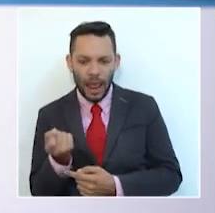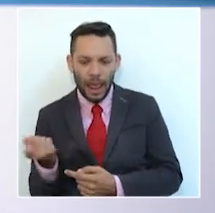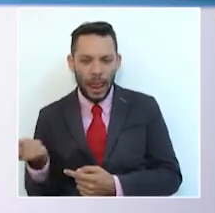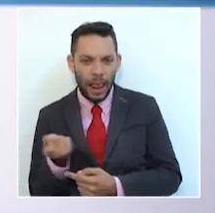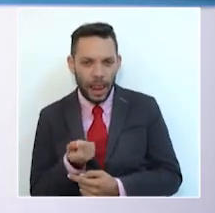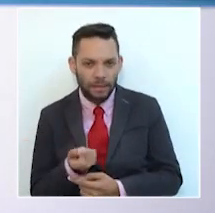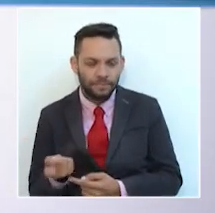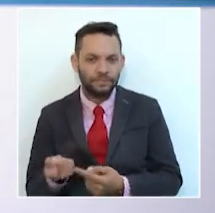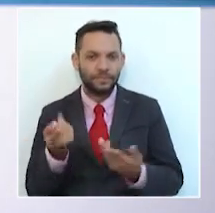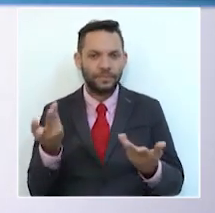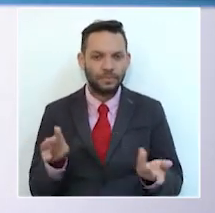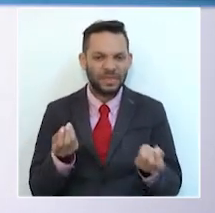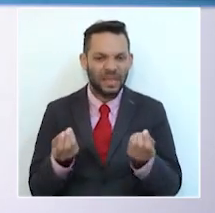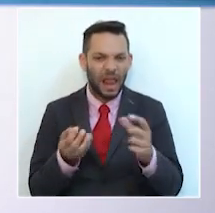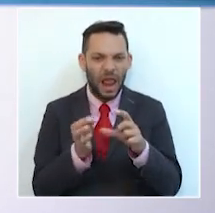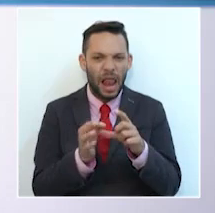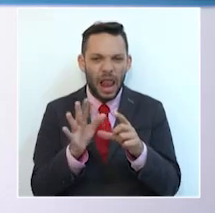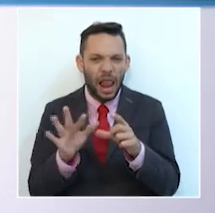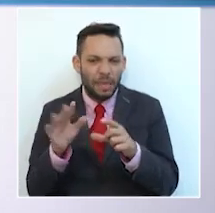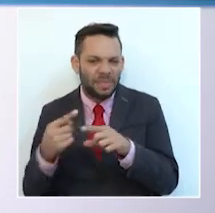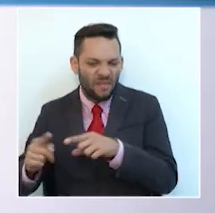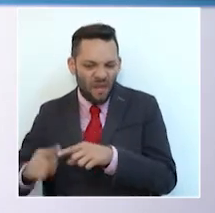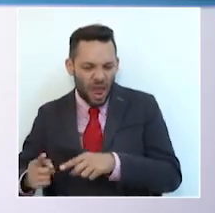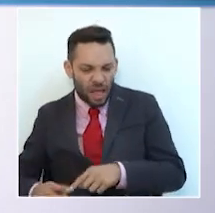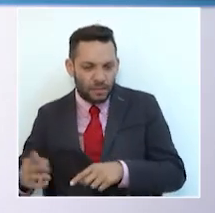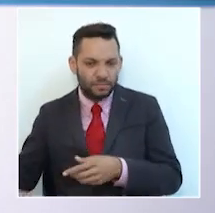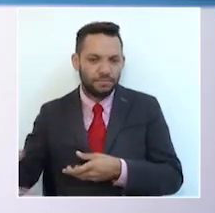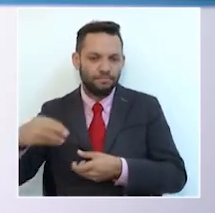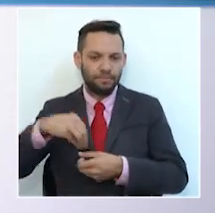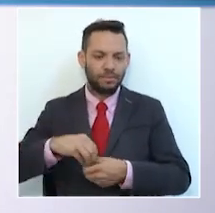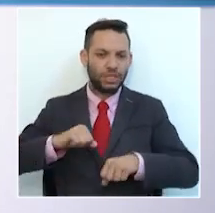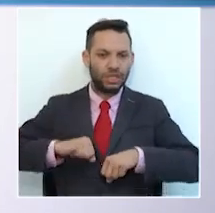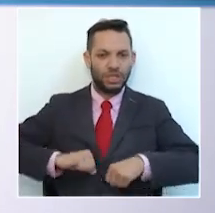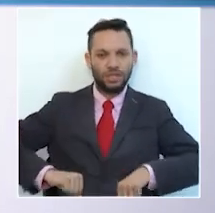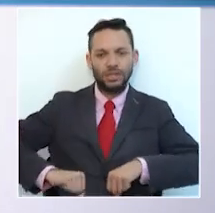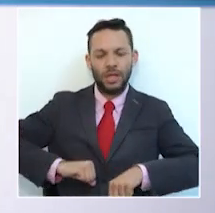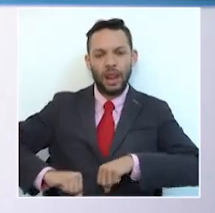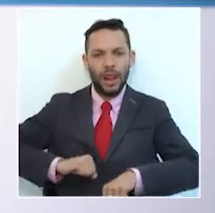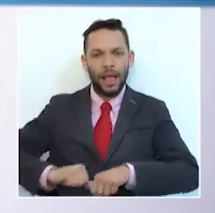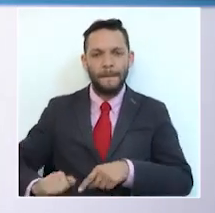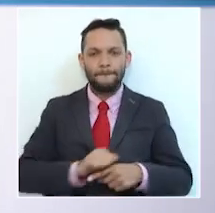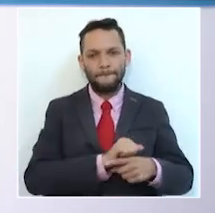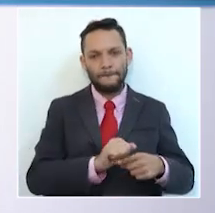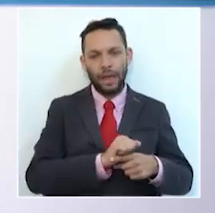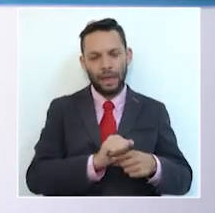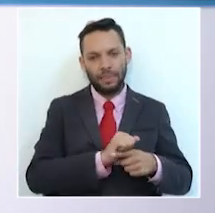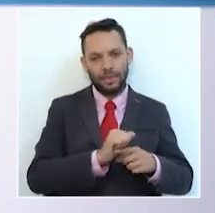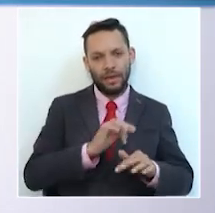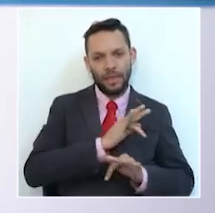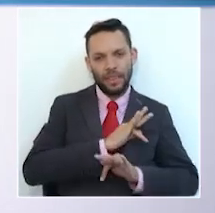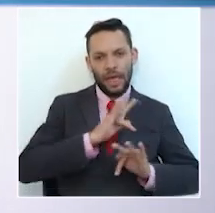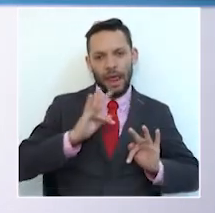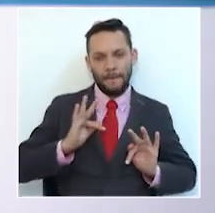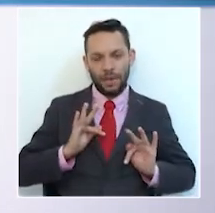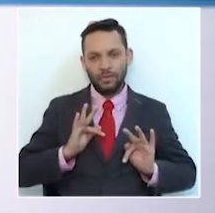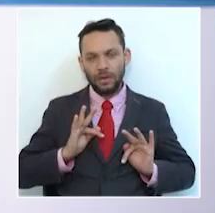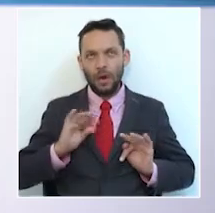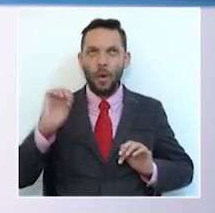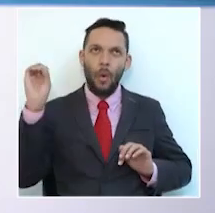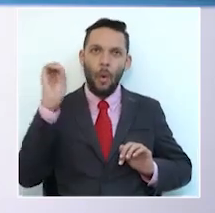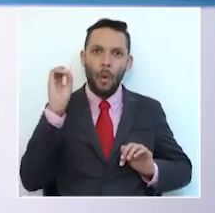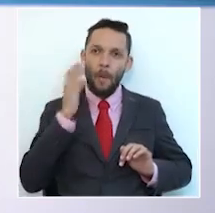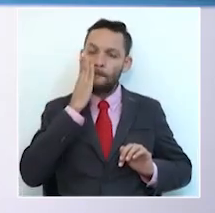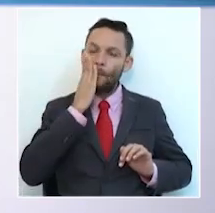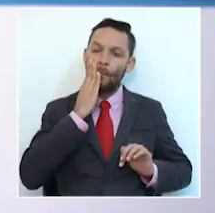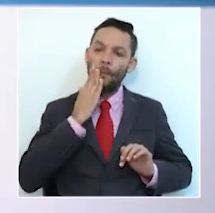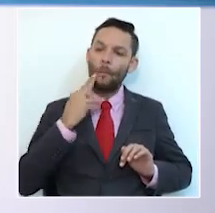cianobacterias o microalgas o bacterias tiene aplicaciones terapéuticas o cosméticas en los